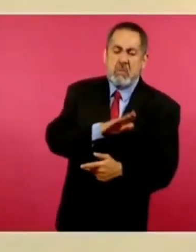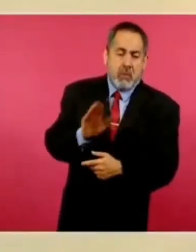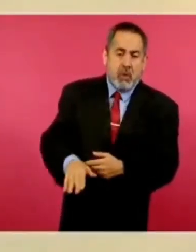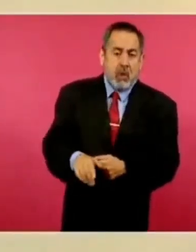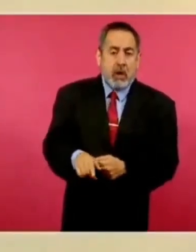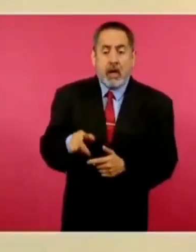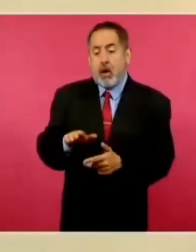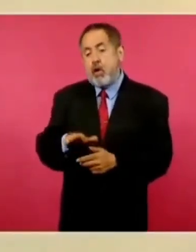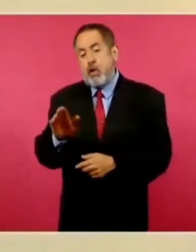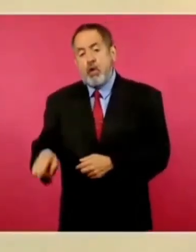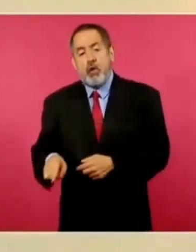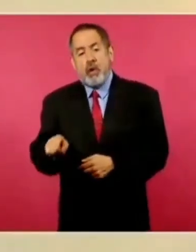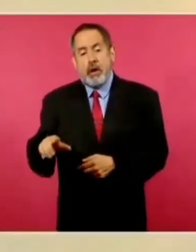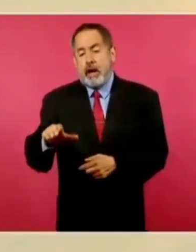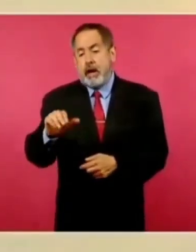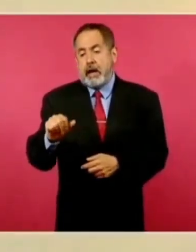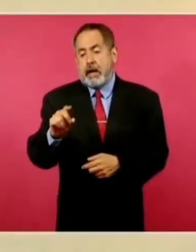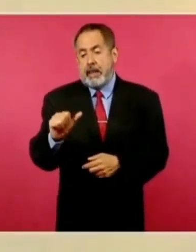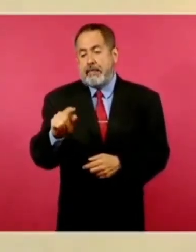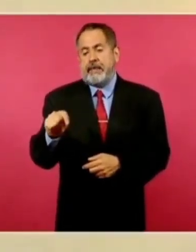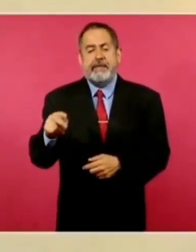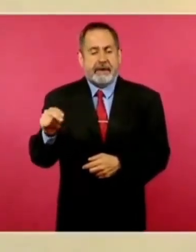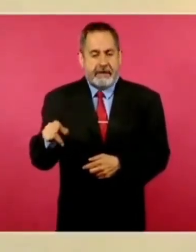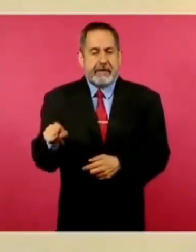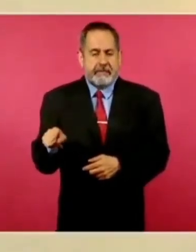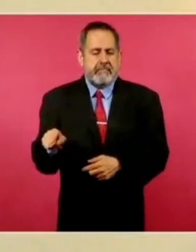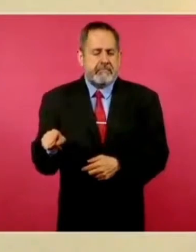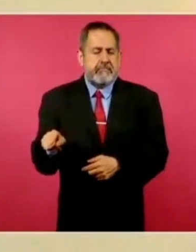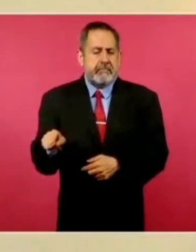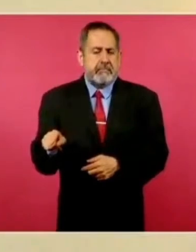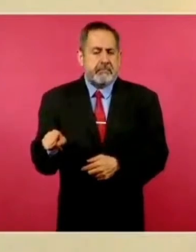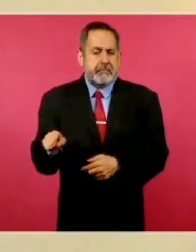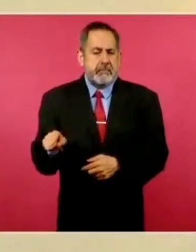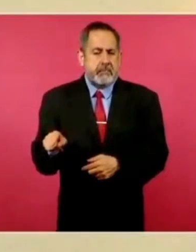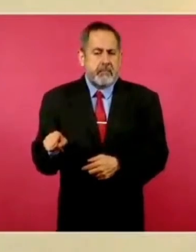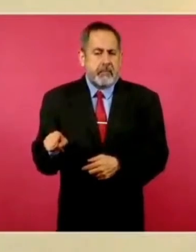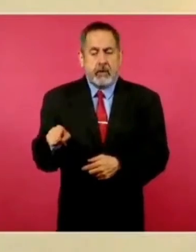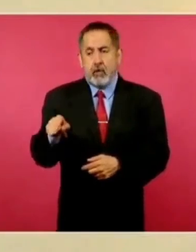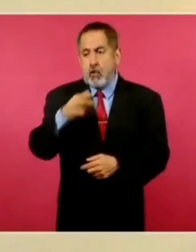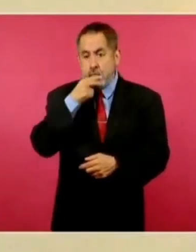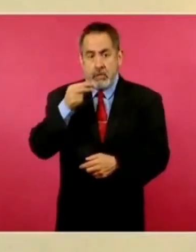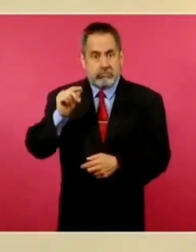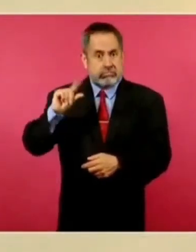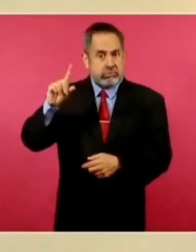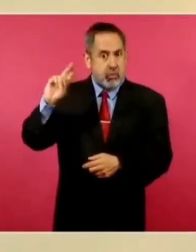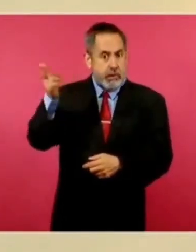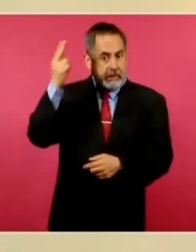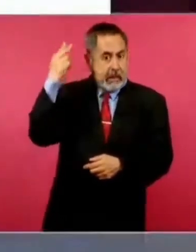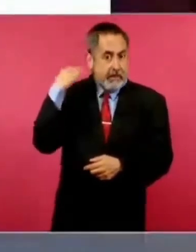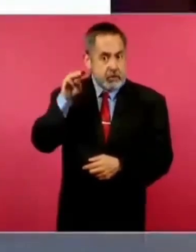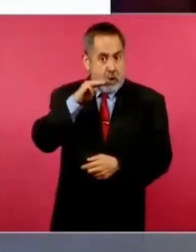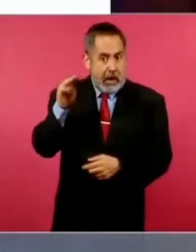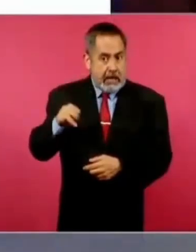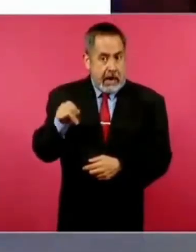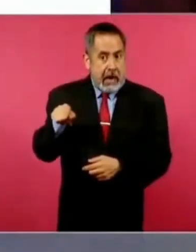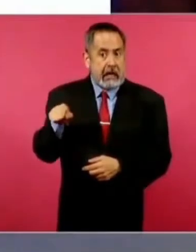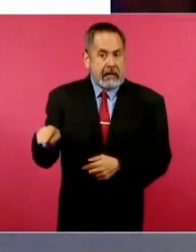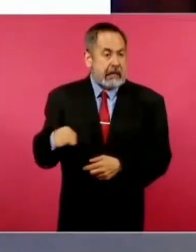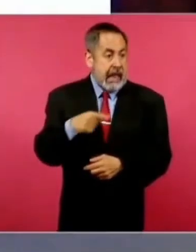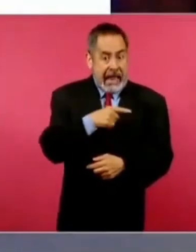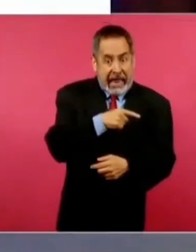en agravio de Jan cadet en el catedrático de la universidad Michoacana de San Nicolás de